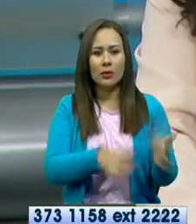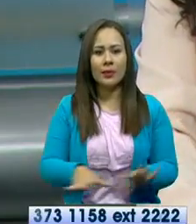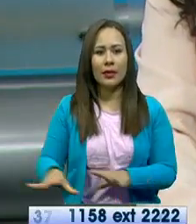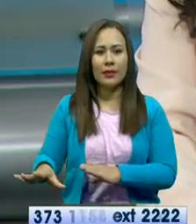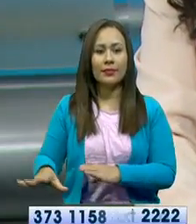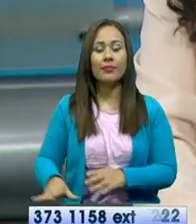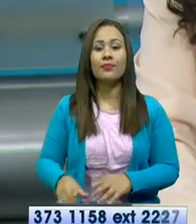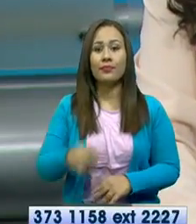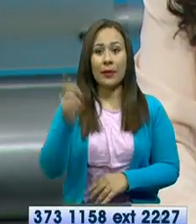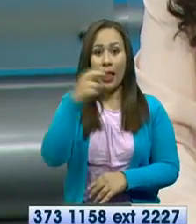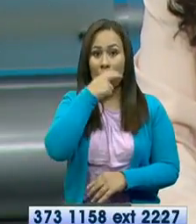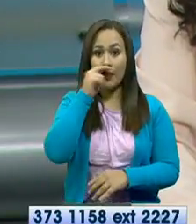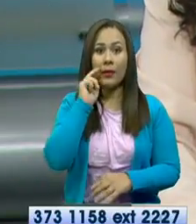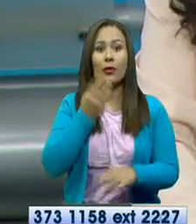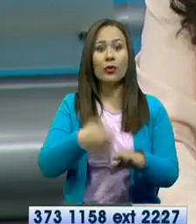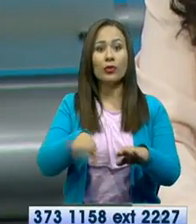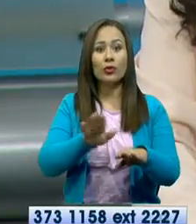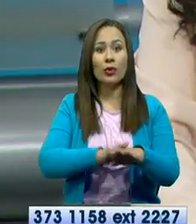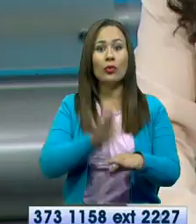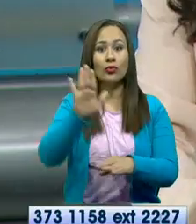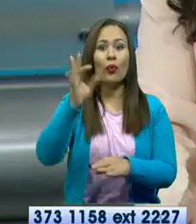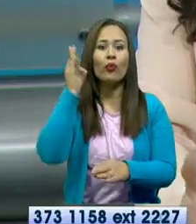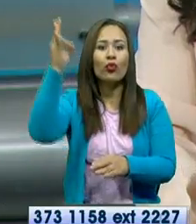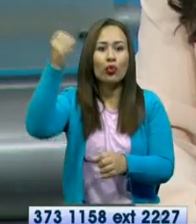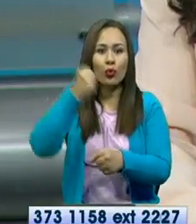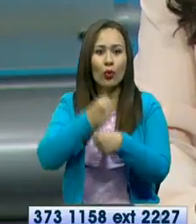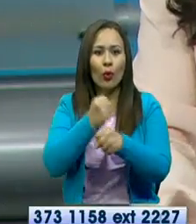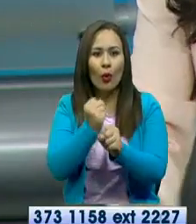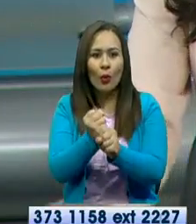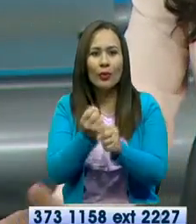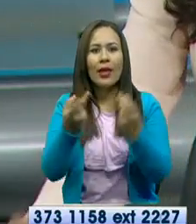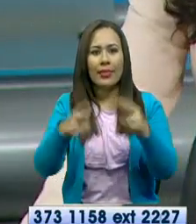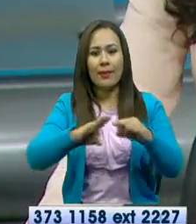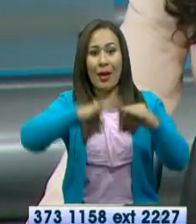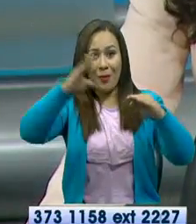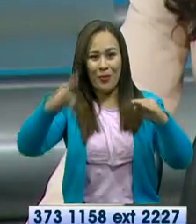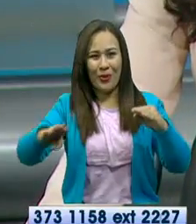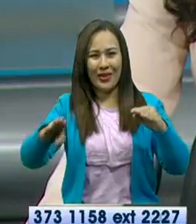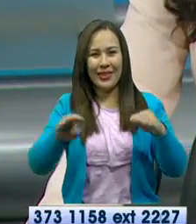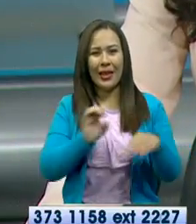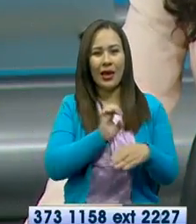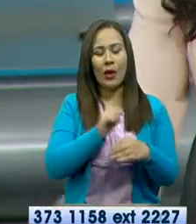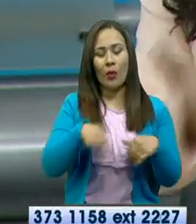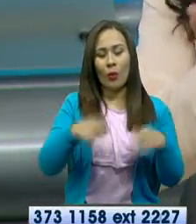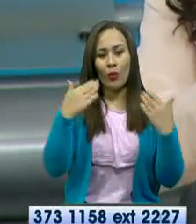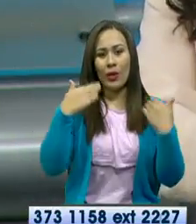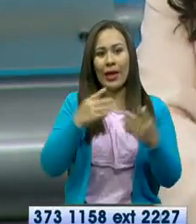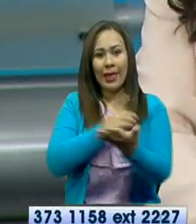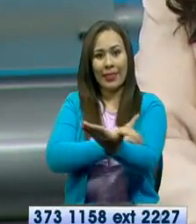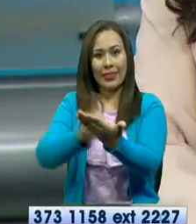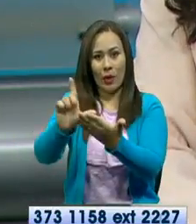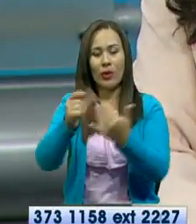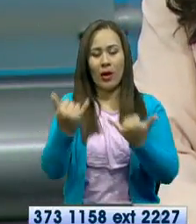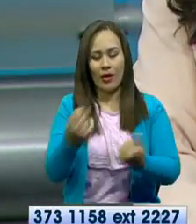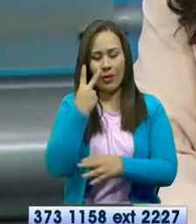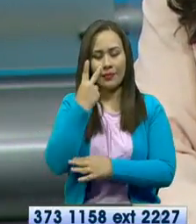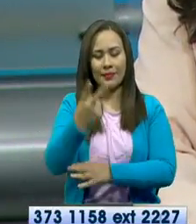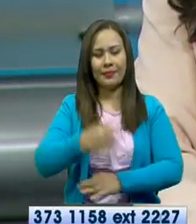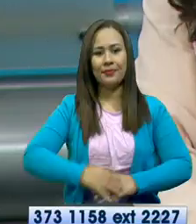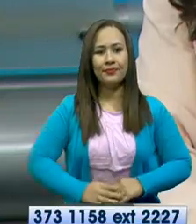El burgomaestre dio a conocer las futuras obras, entre ellas el puente que unirá a Guayaquil con Daule. Enseguida sus